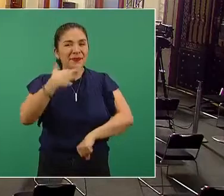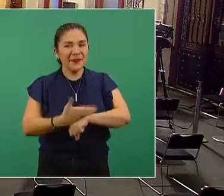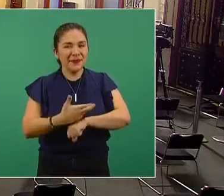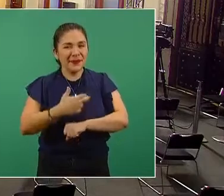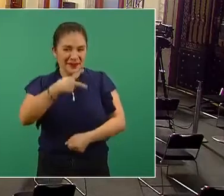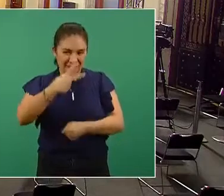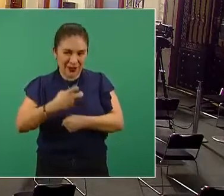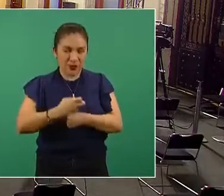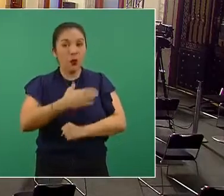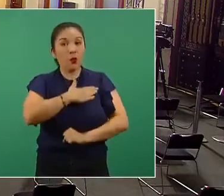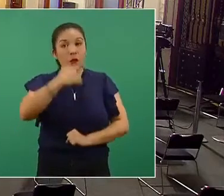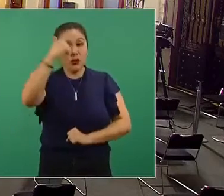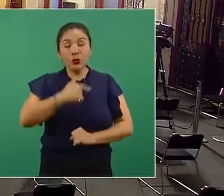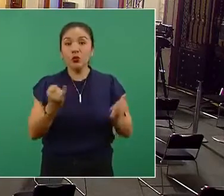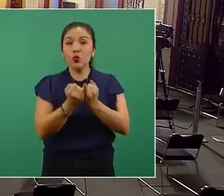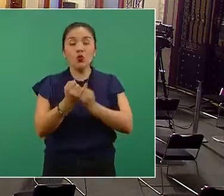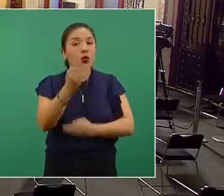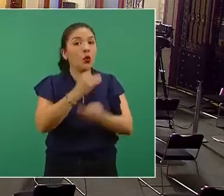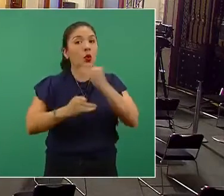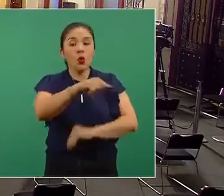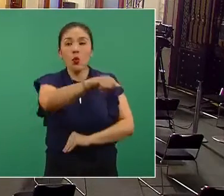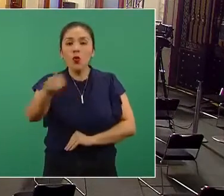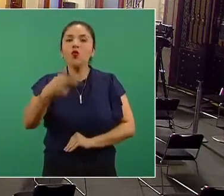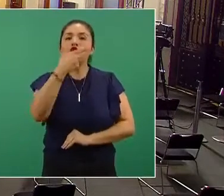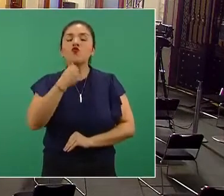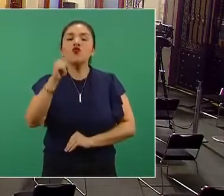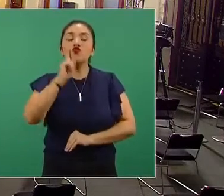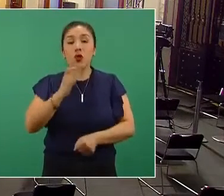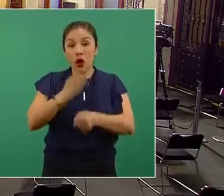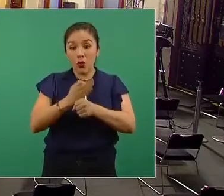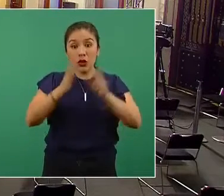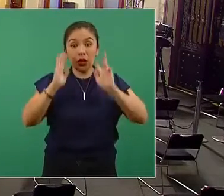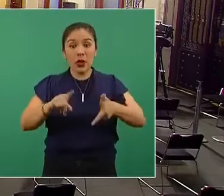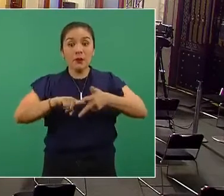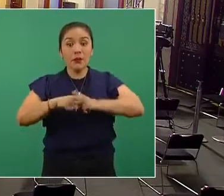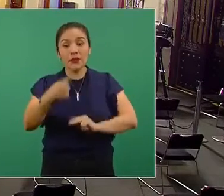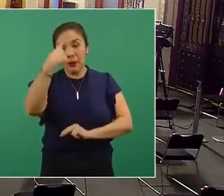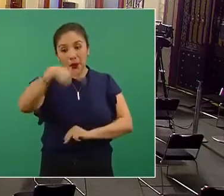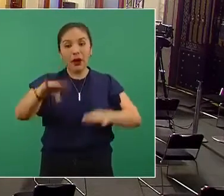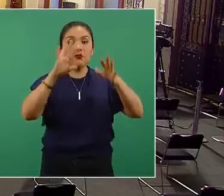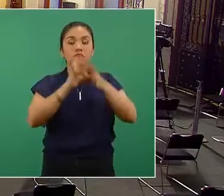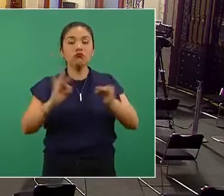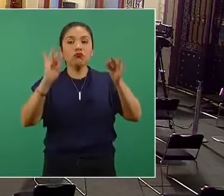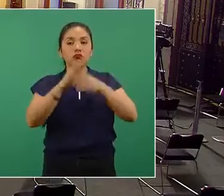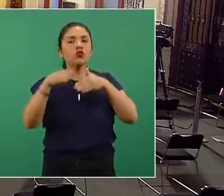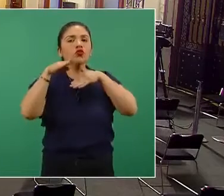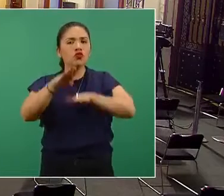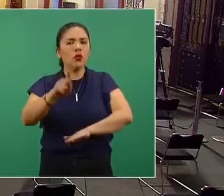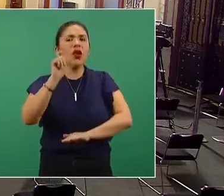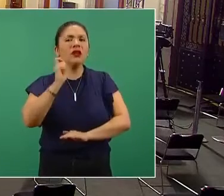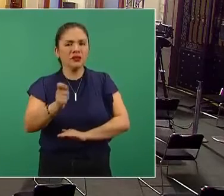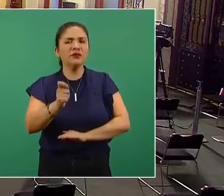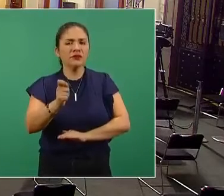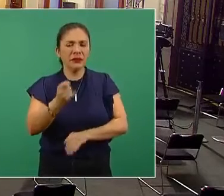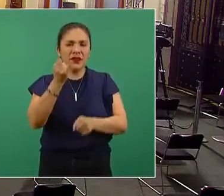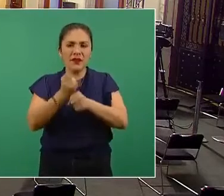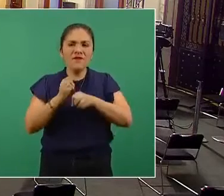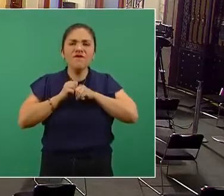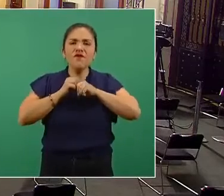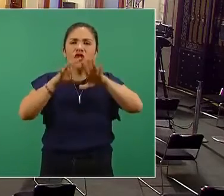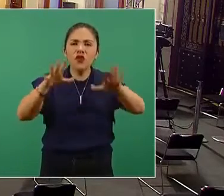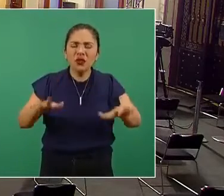noches también a todas y todos. Vamos a iniciar con la actualización de los datos,